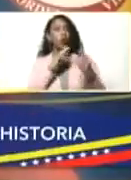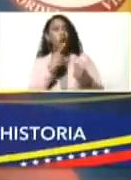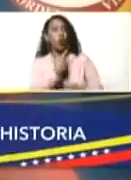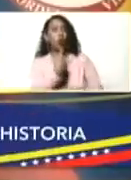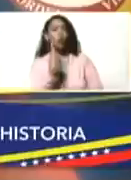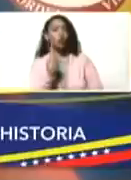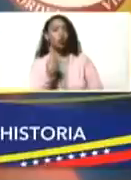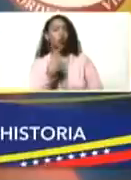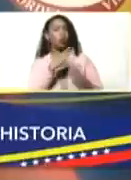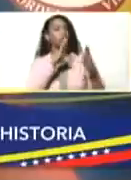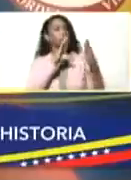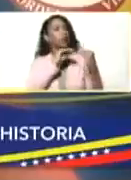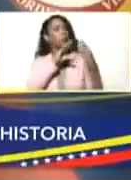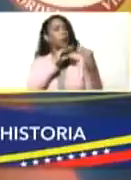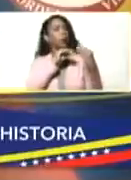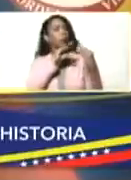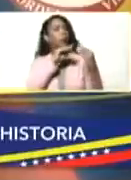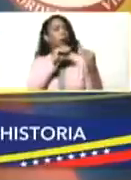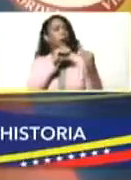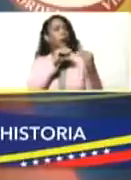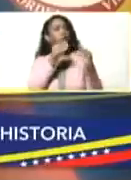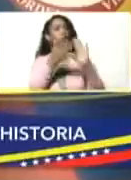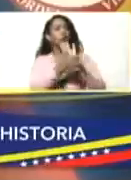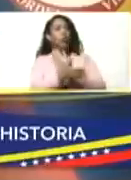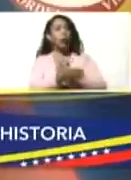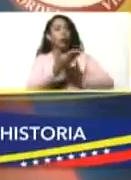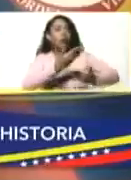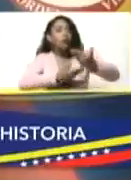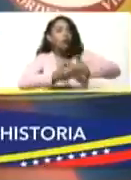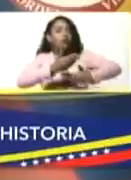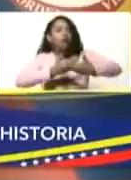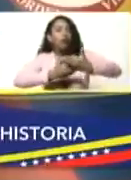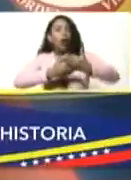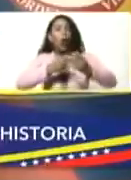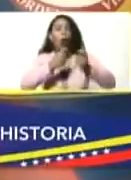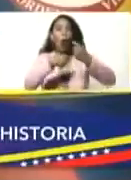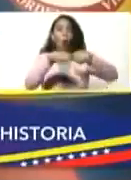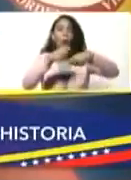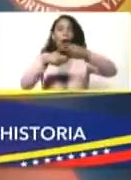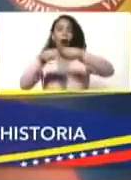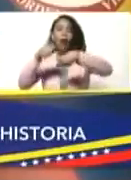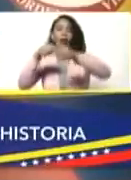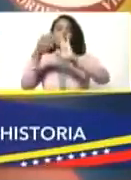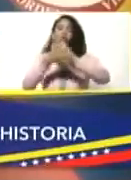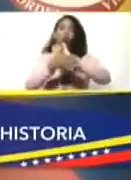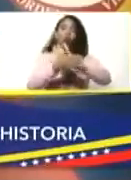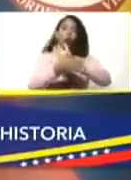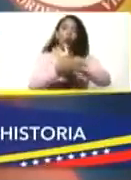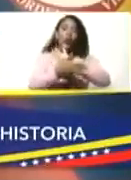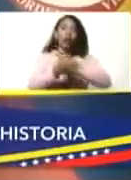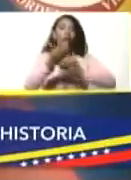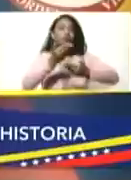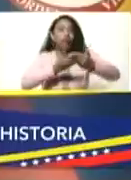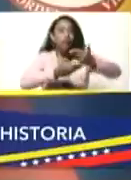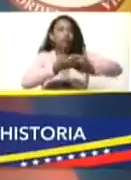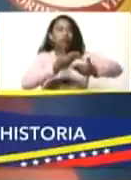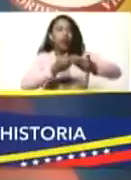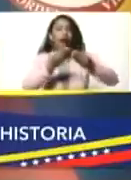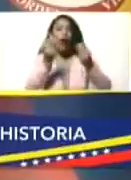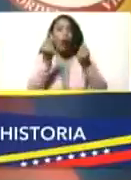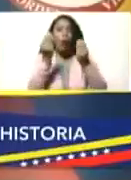sobre las relaciones comerciales, sobre las relaciones